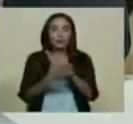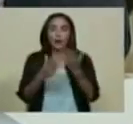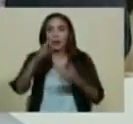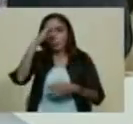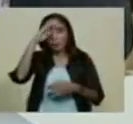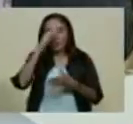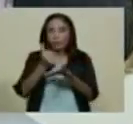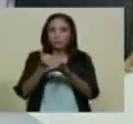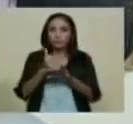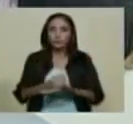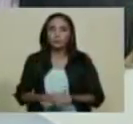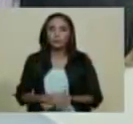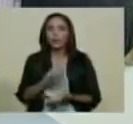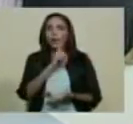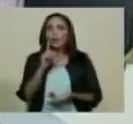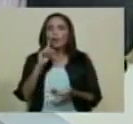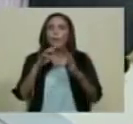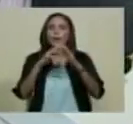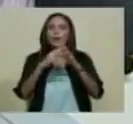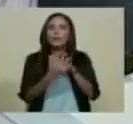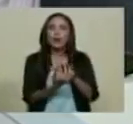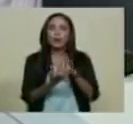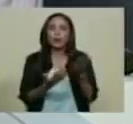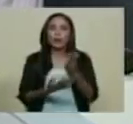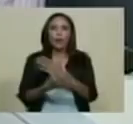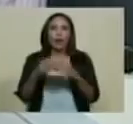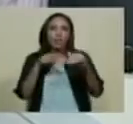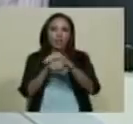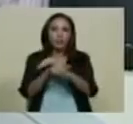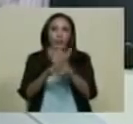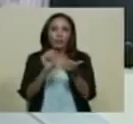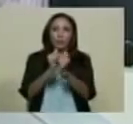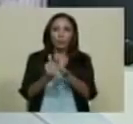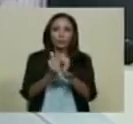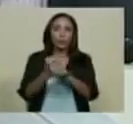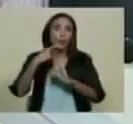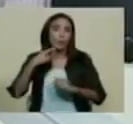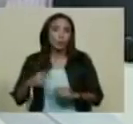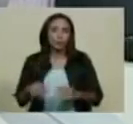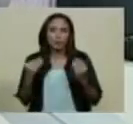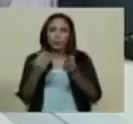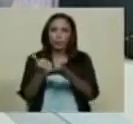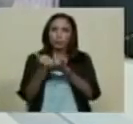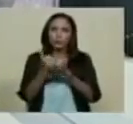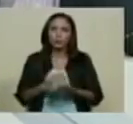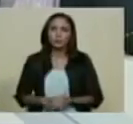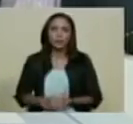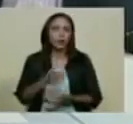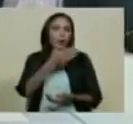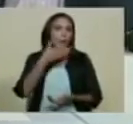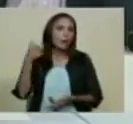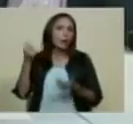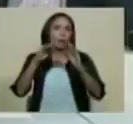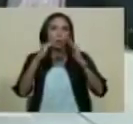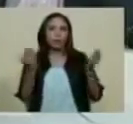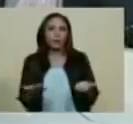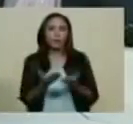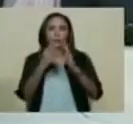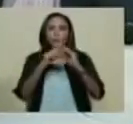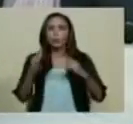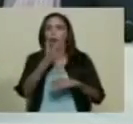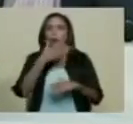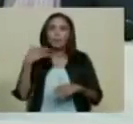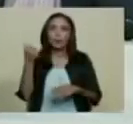Barrio adentro deportivo, con Rusia, etcétera, etcétera. Lo mejor del mundo para nuestros